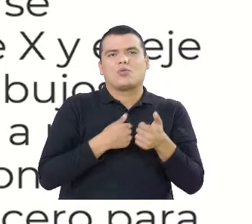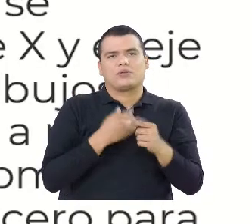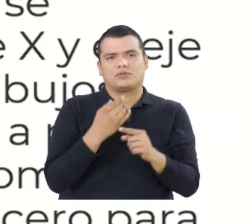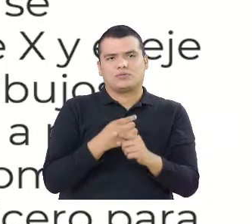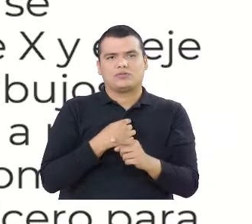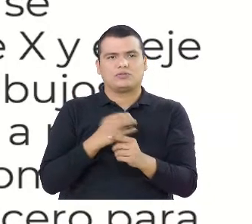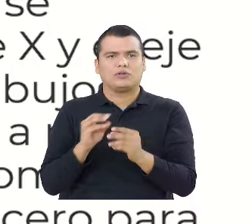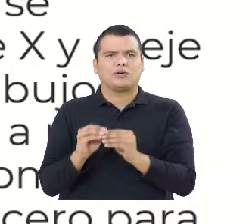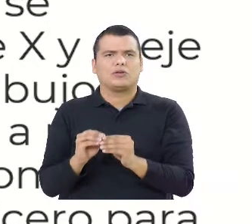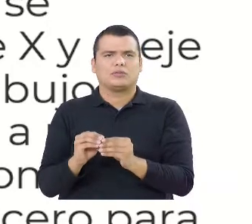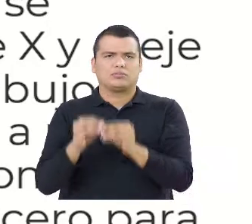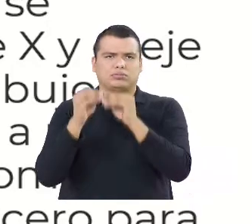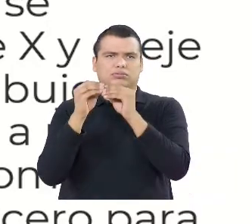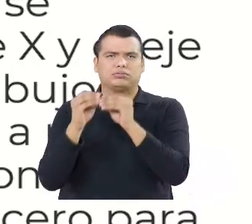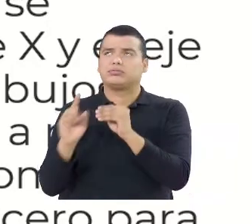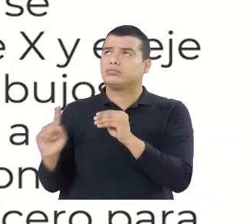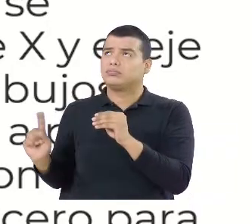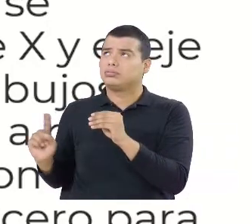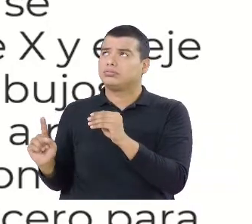he ido construyendo